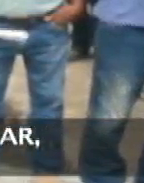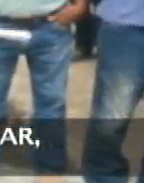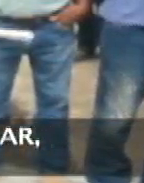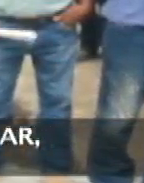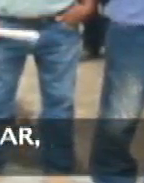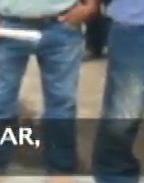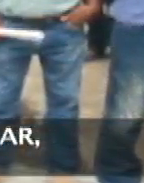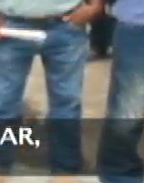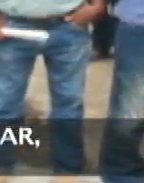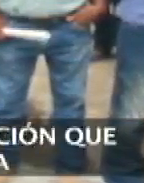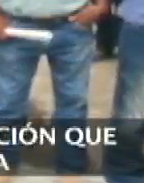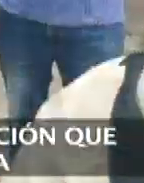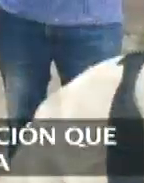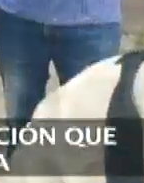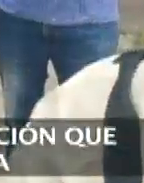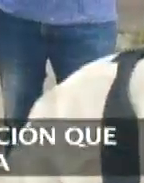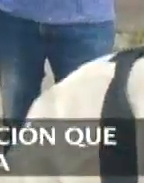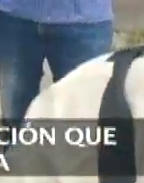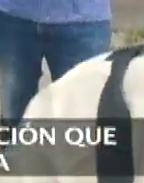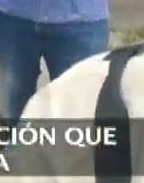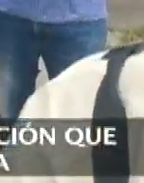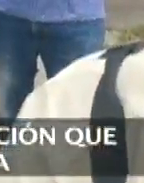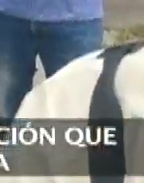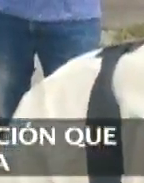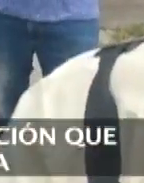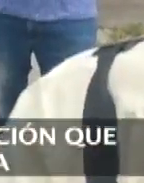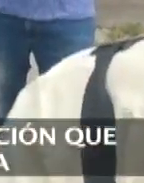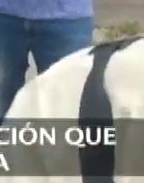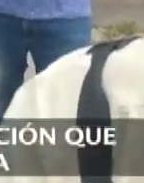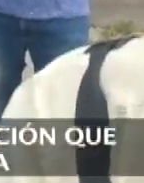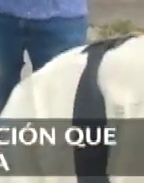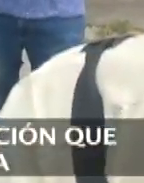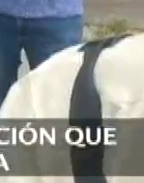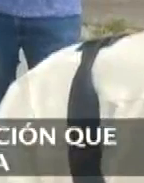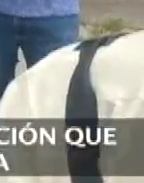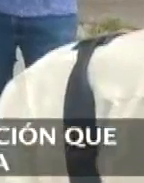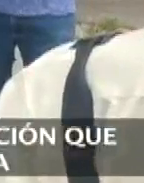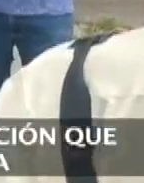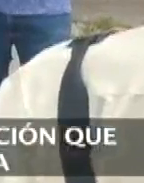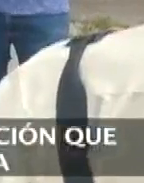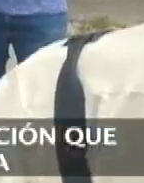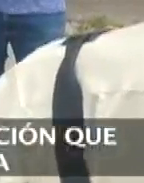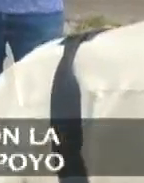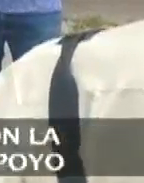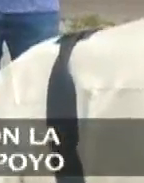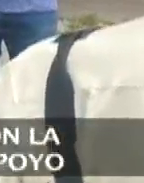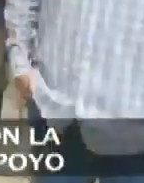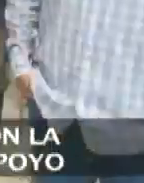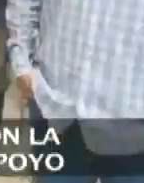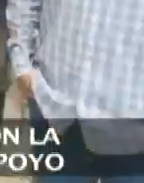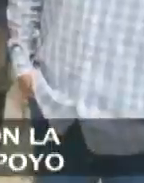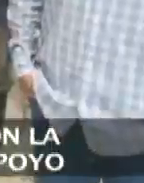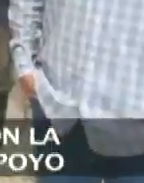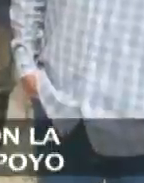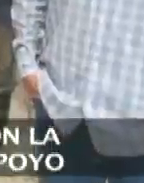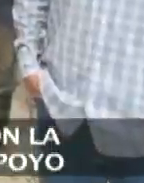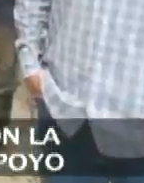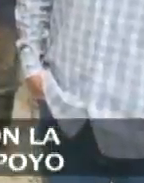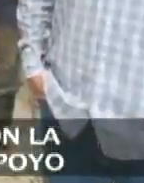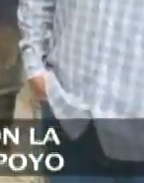familiar. Eso en primer lugar. En segundo lugar, la mecanización, que ya definimos un esquema de cómo lo vamos a apoyar con